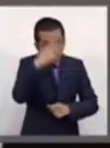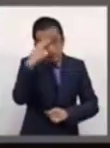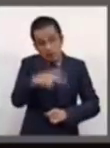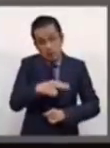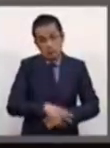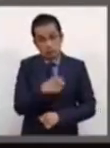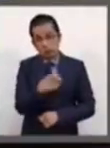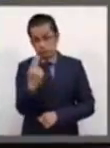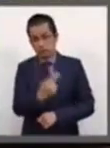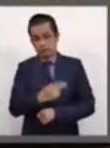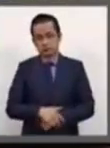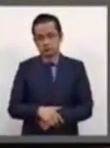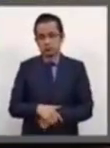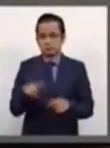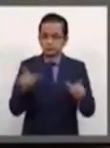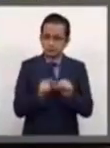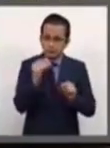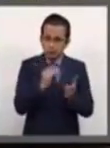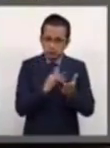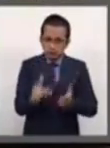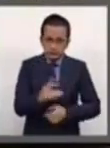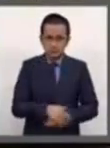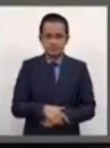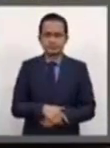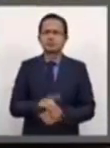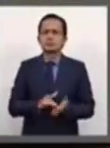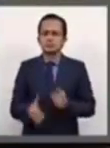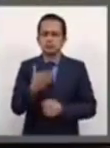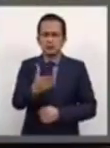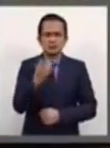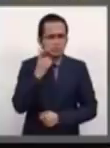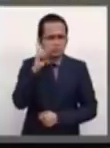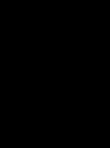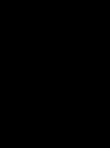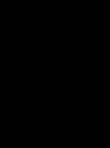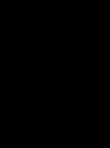cuanto. Muchas gracias. Gracias, diputada. Norma Rocío Nale García. Se le concede el uso de la...